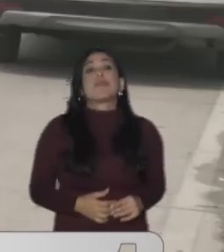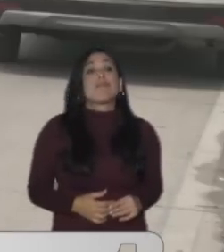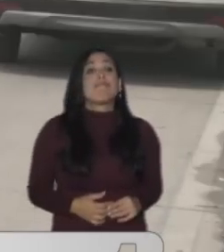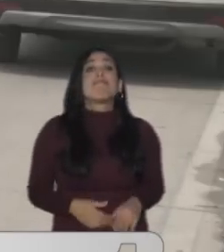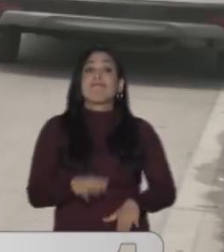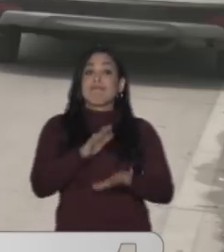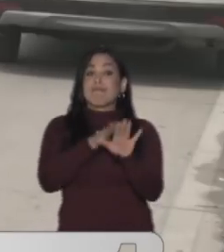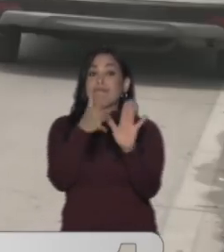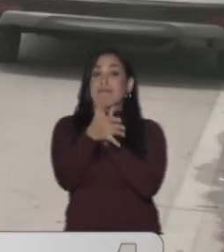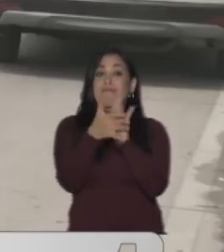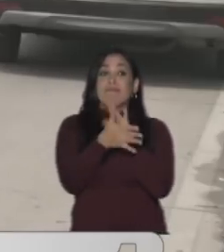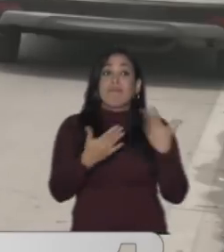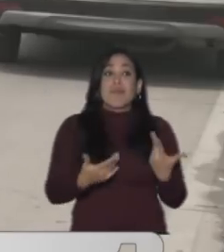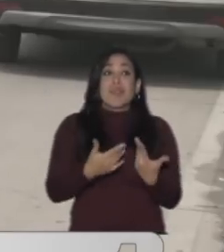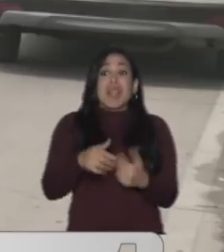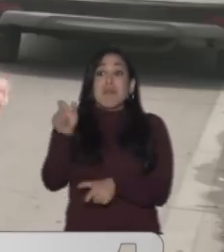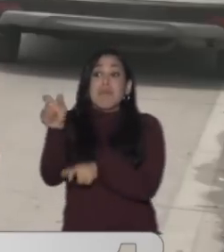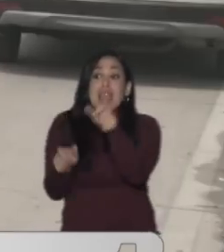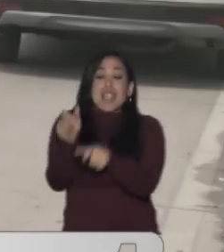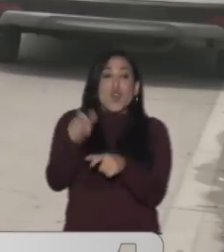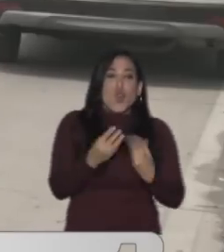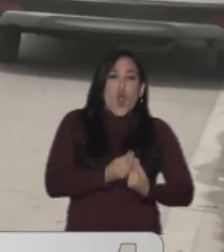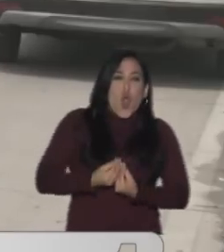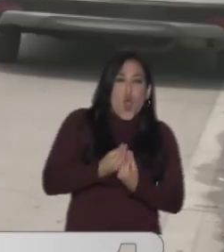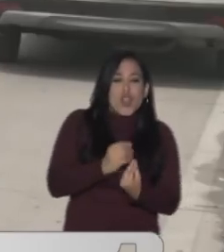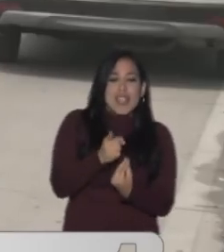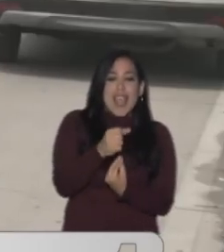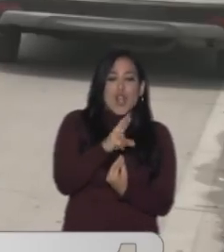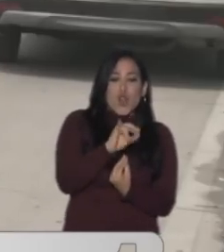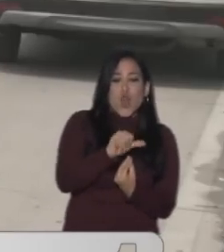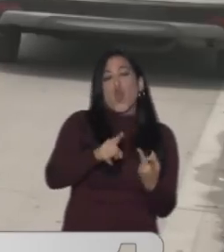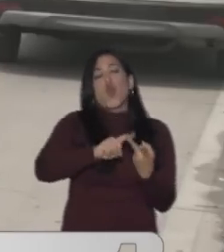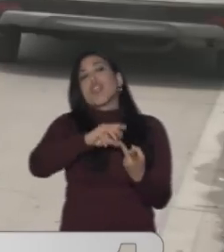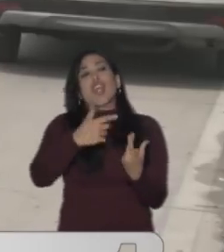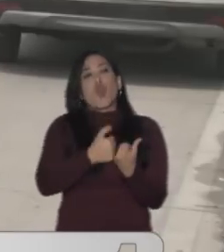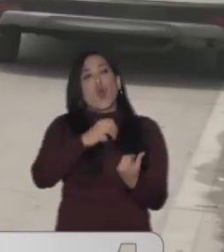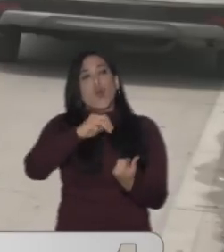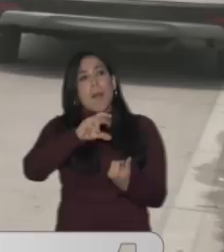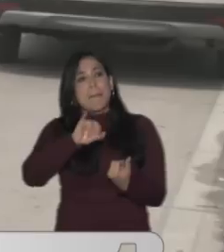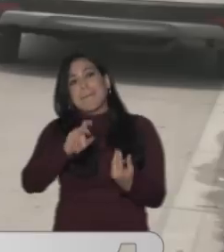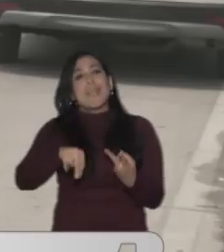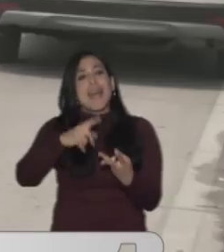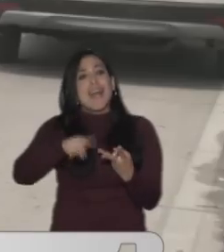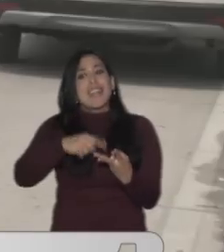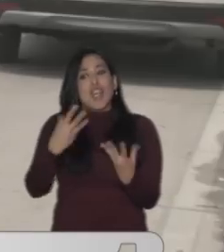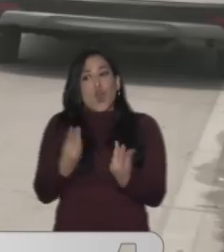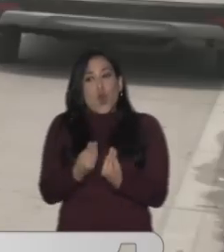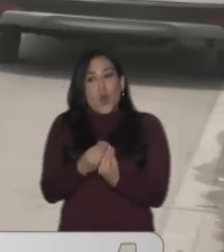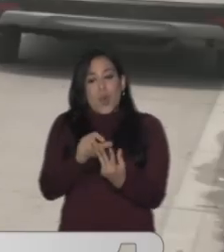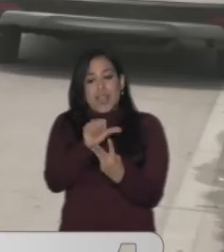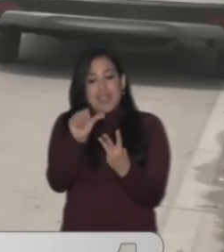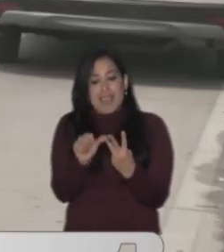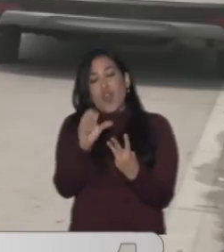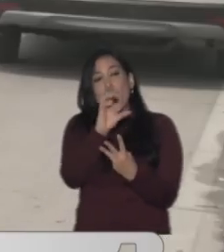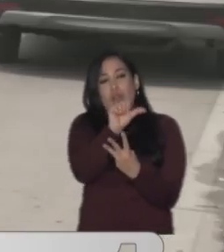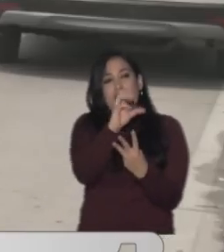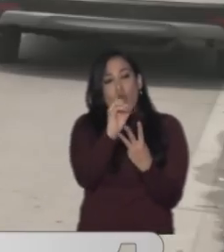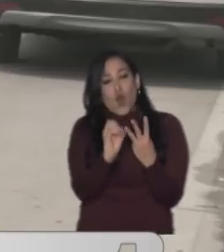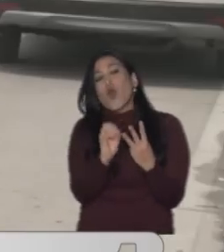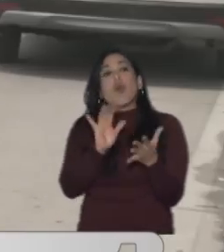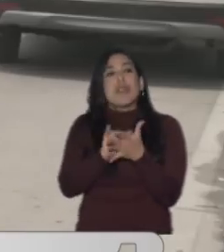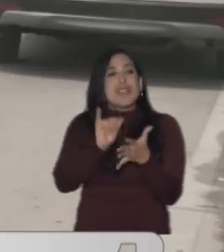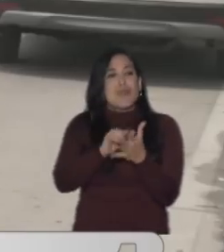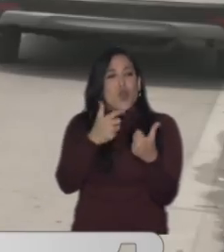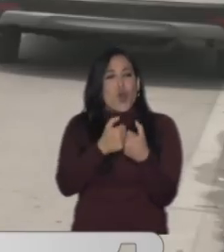Hay que manifestar que estas personas, la concejal Gloria Estrada, Avelino Villamizar, quienes lo acompañaba en el vehículo, y asimismo